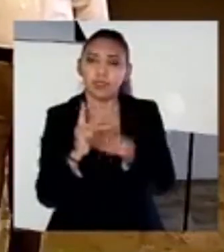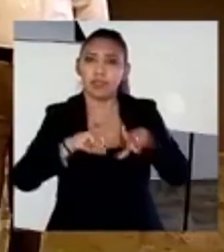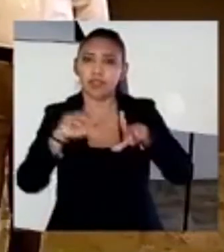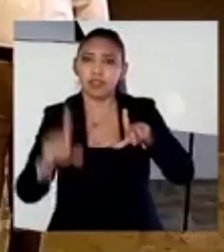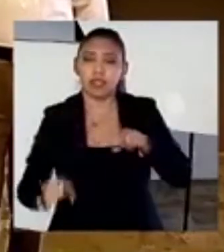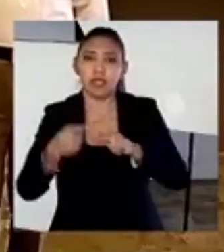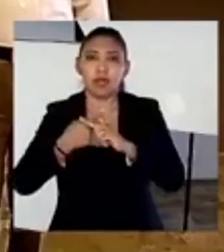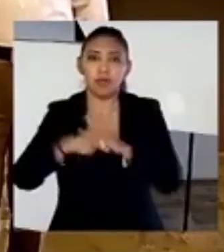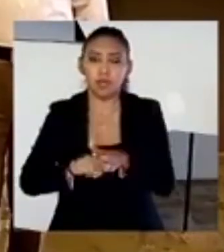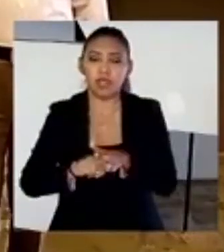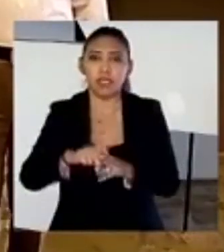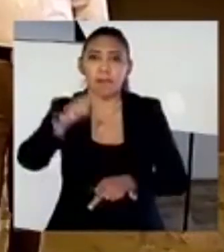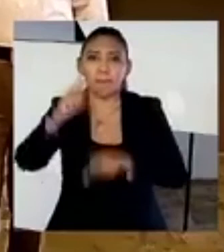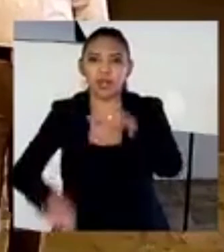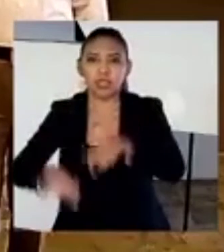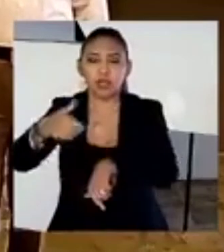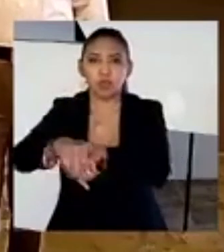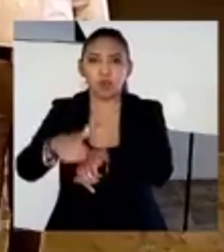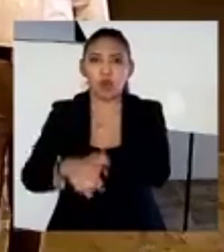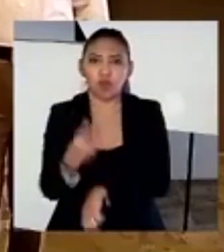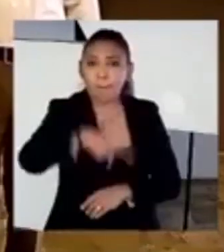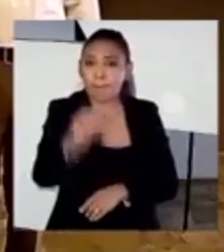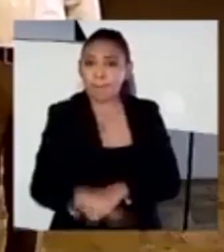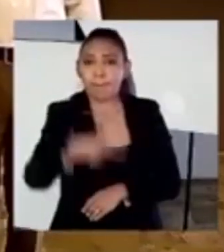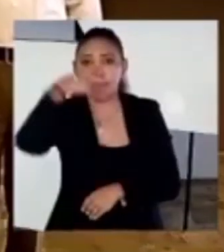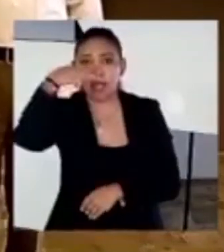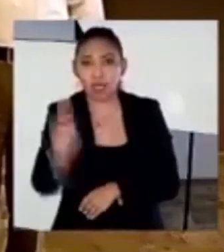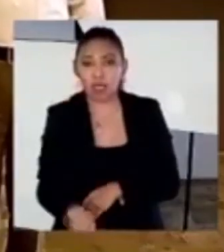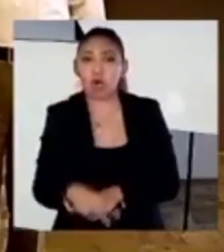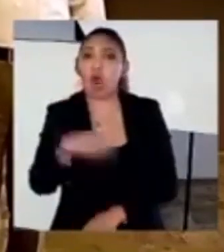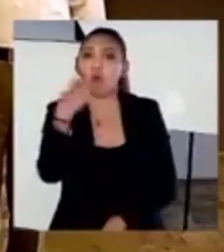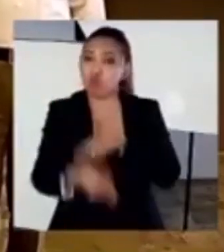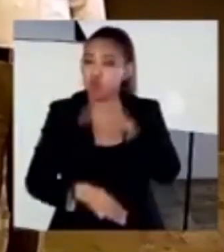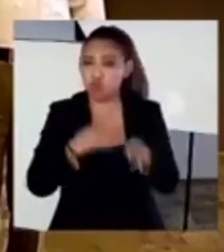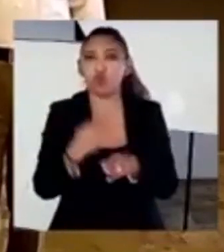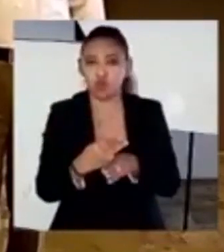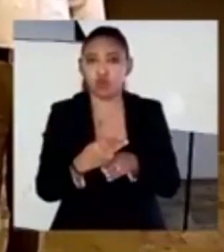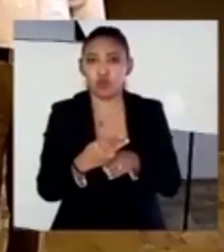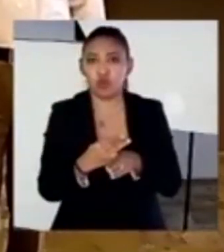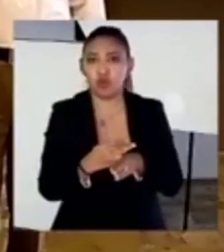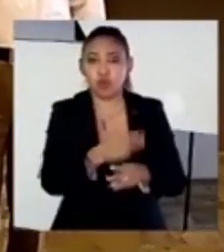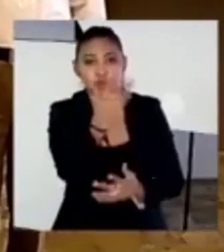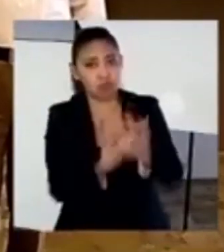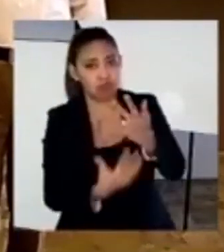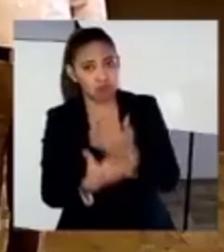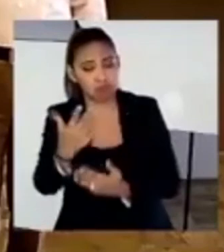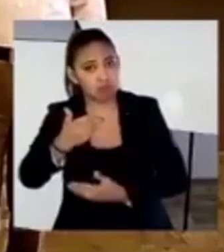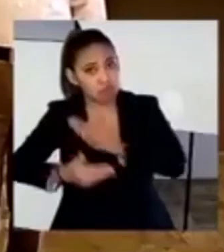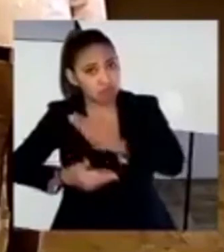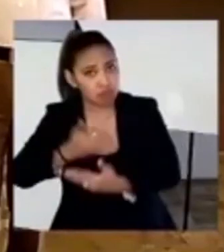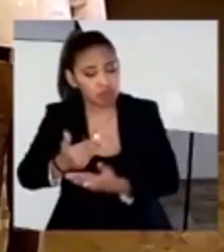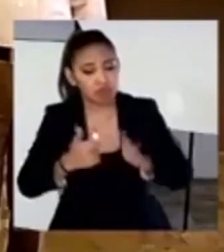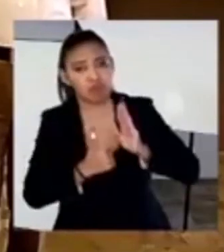este grave momento. Debemos ser responsables con nosotros mismos y con quienes nos rodean.